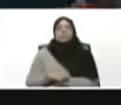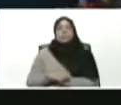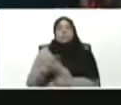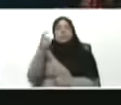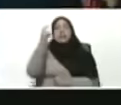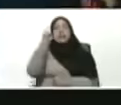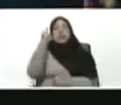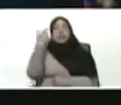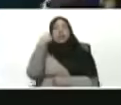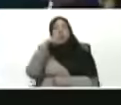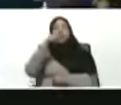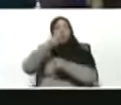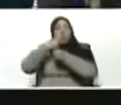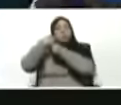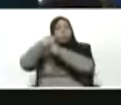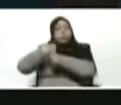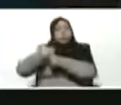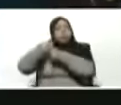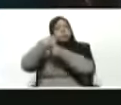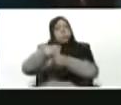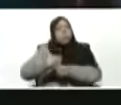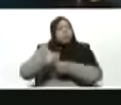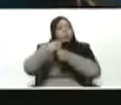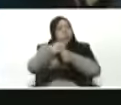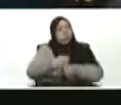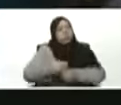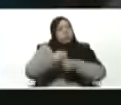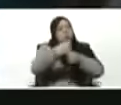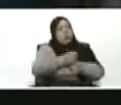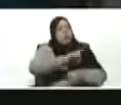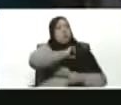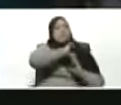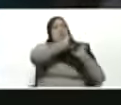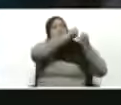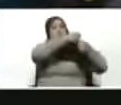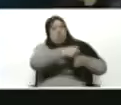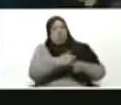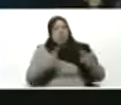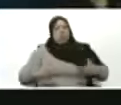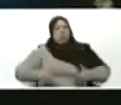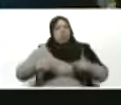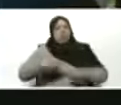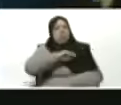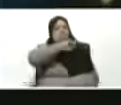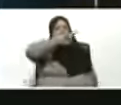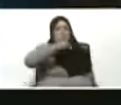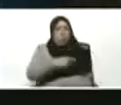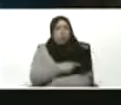Dicen que viene a caballo, pero trae la gualdrapa,